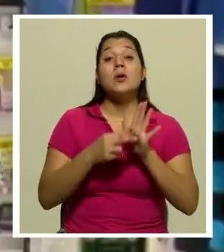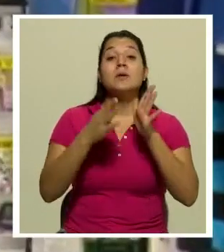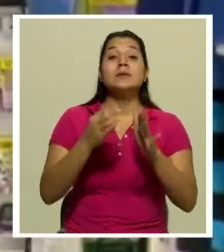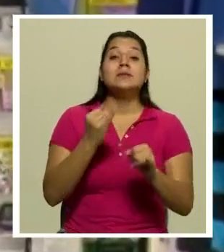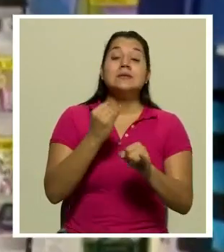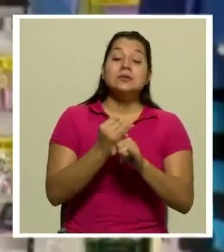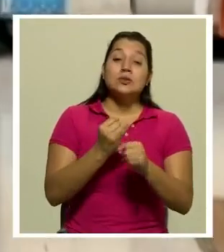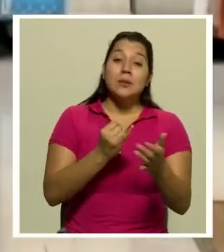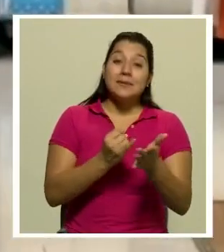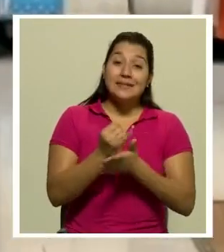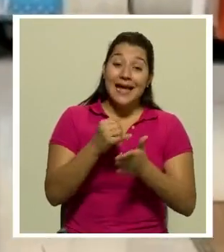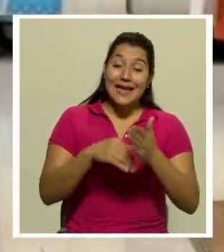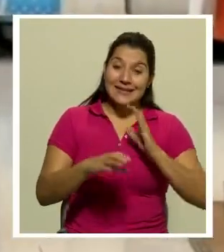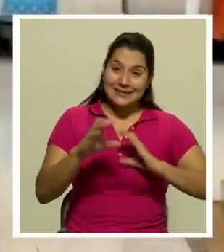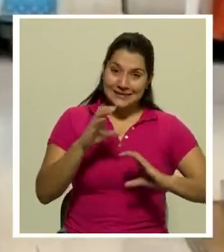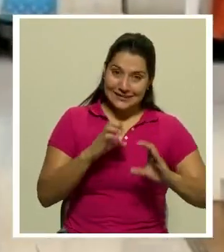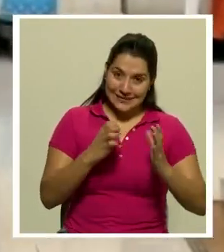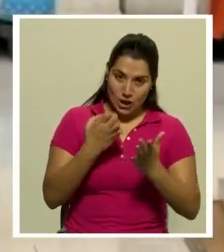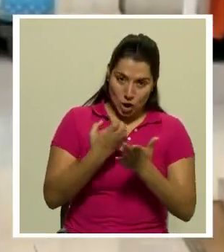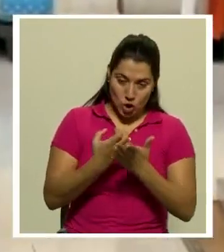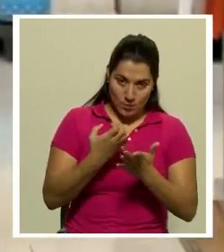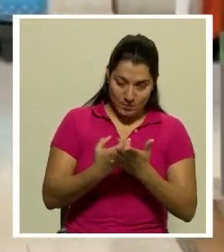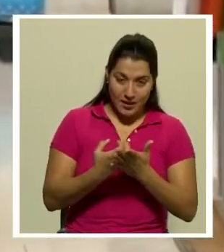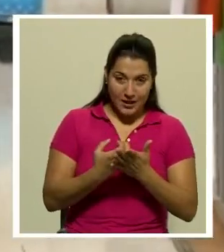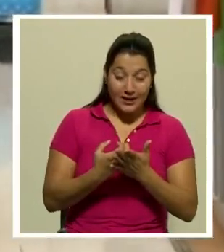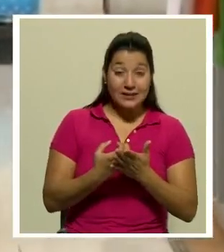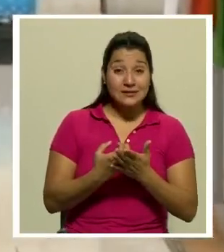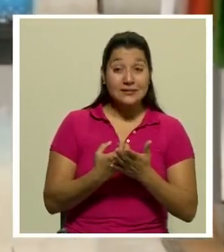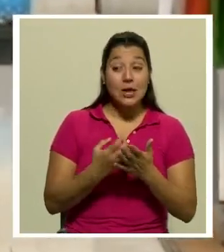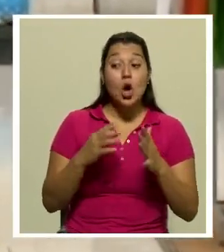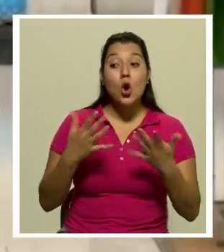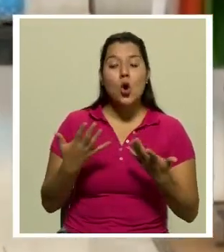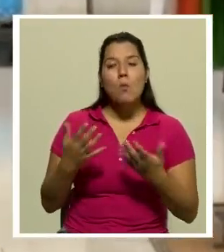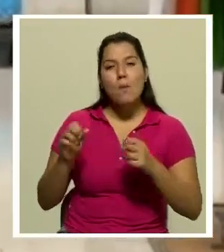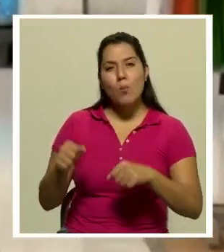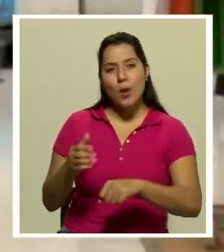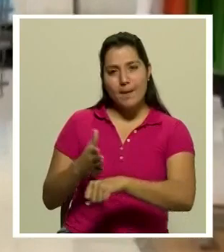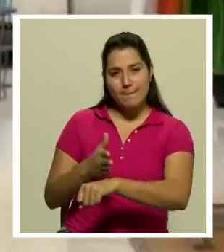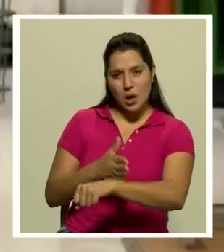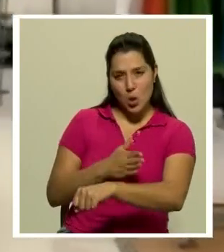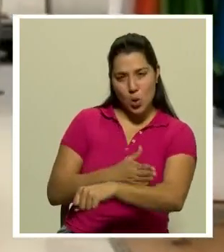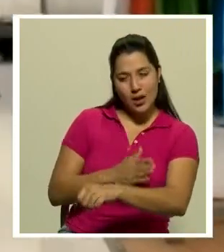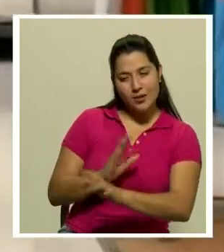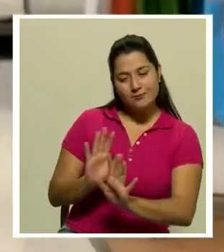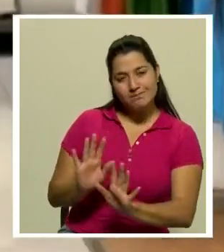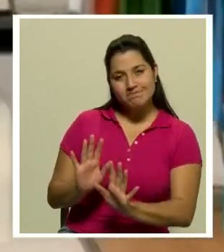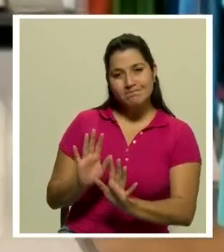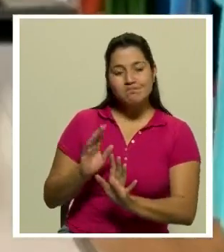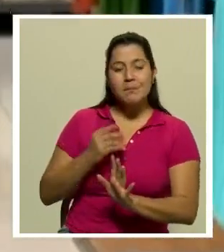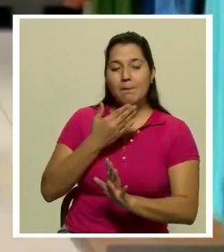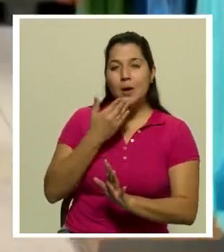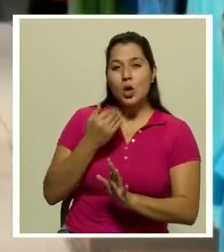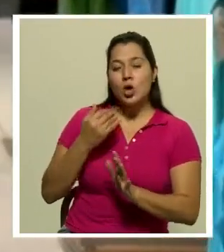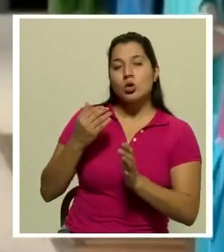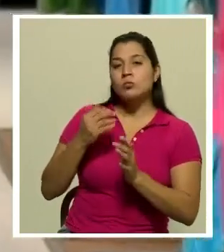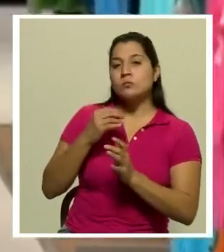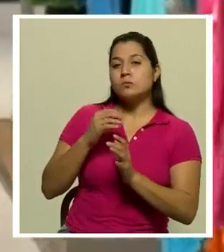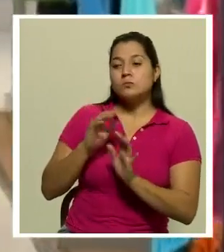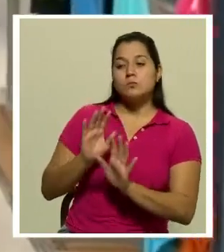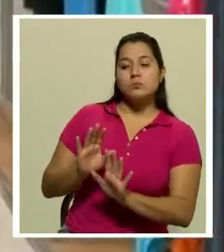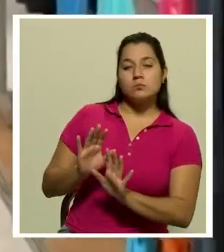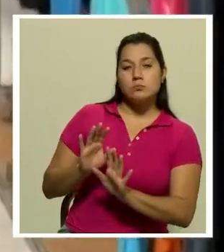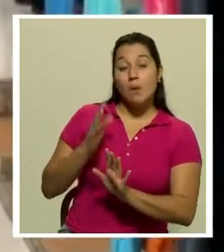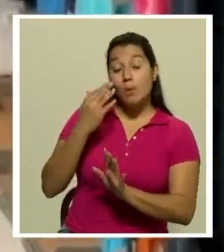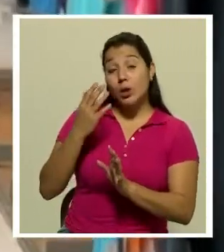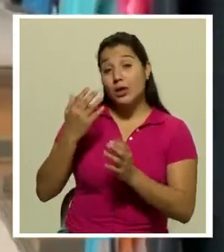de Investigaciones en Ciencias Económicas, los escenarios de recuperación planteados son conservadores, debido también a que la crisis está